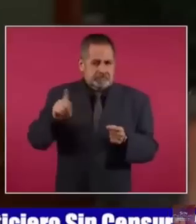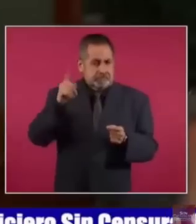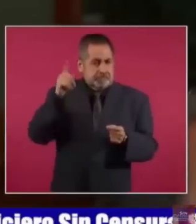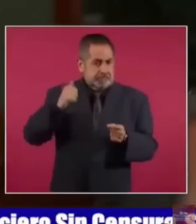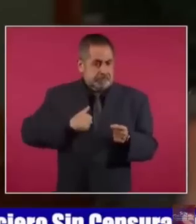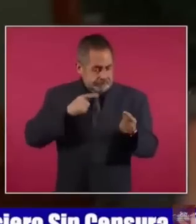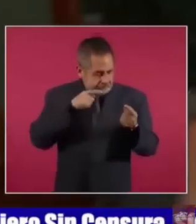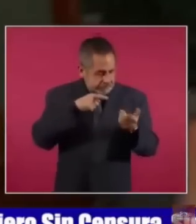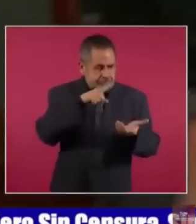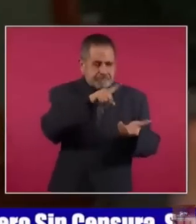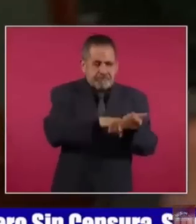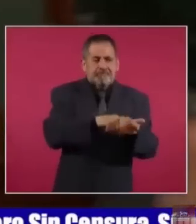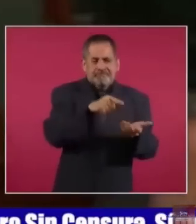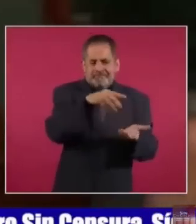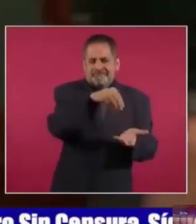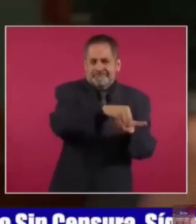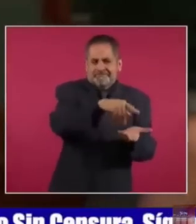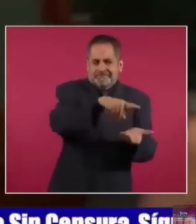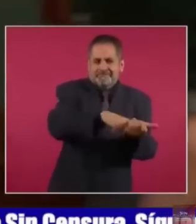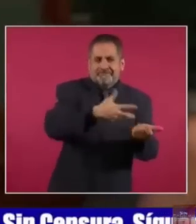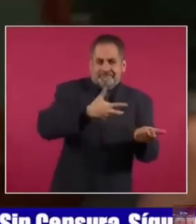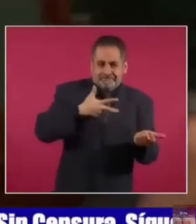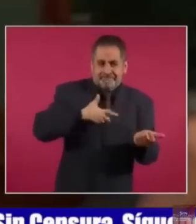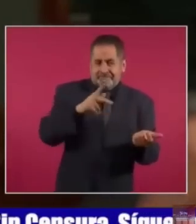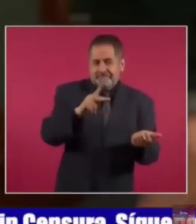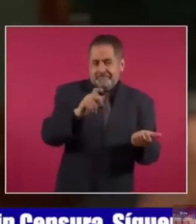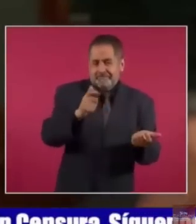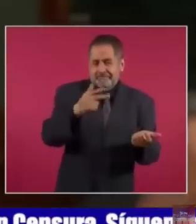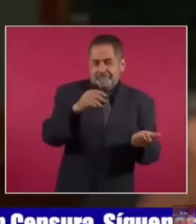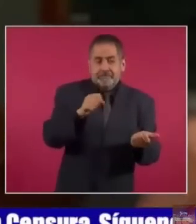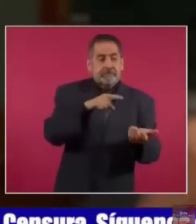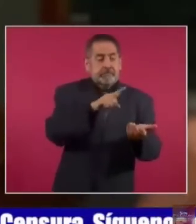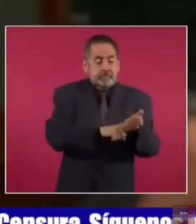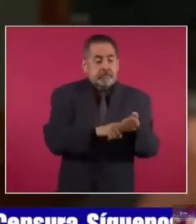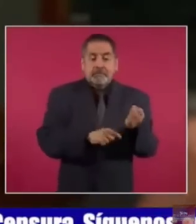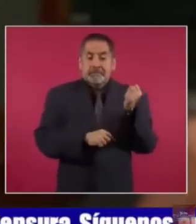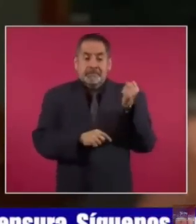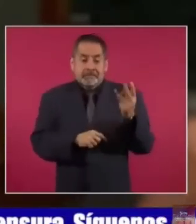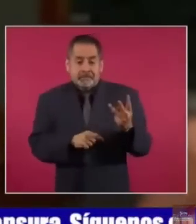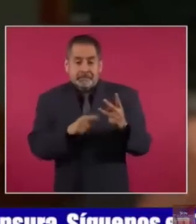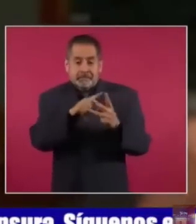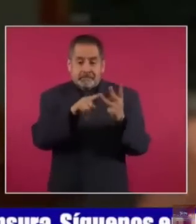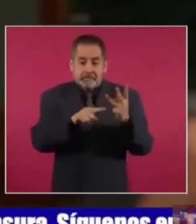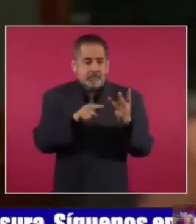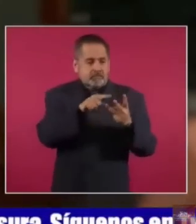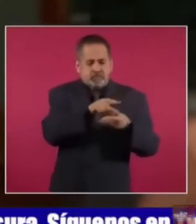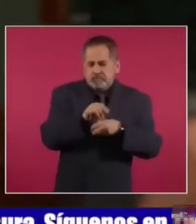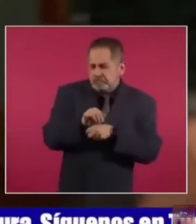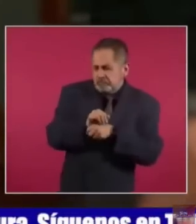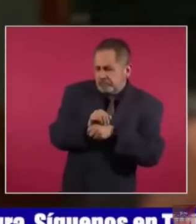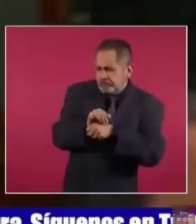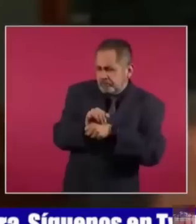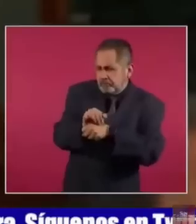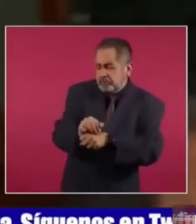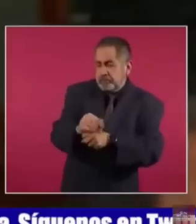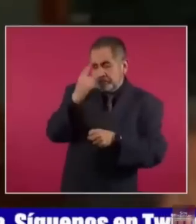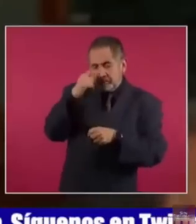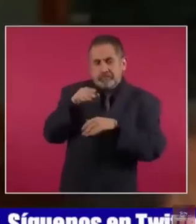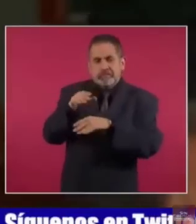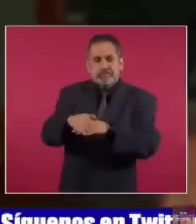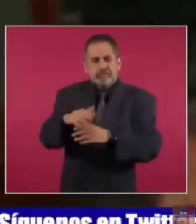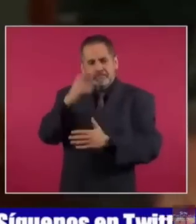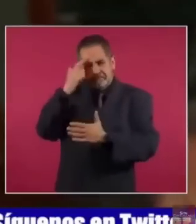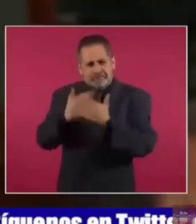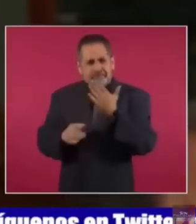busca afanes políticos. Yo respeto mucho el trabajo de los colegas de Animal Político